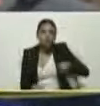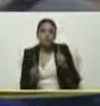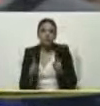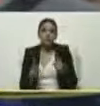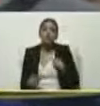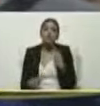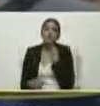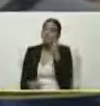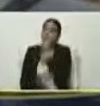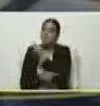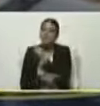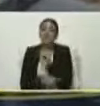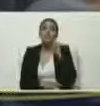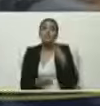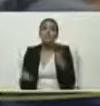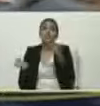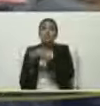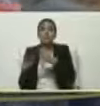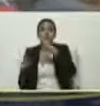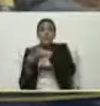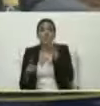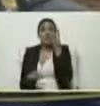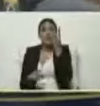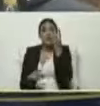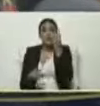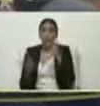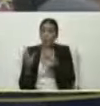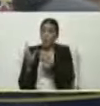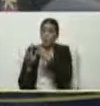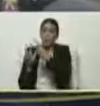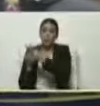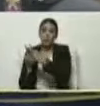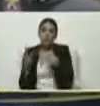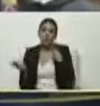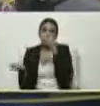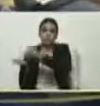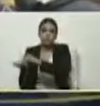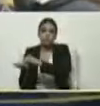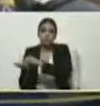y yo agregué una tercera, un tercer elemento a la ecuación.